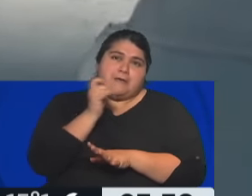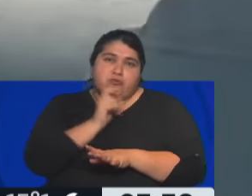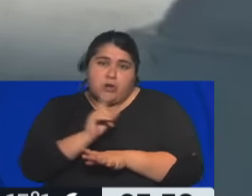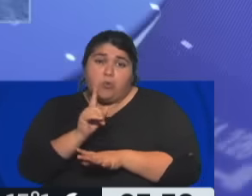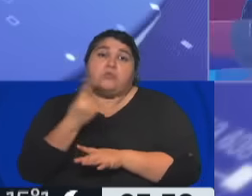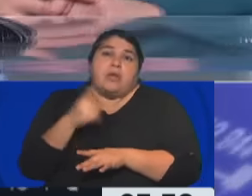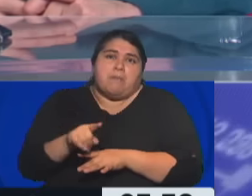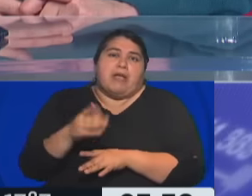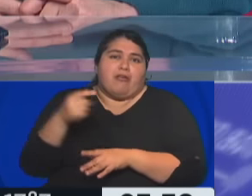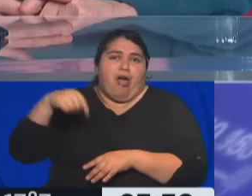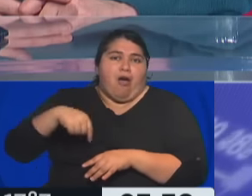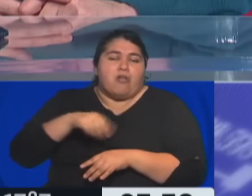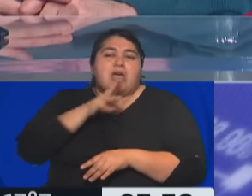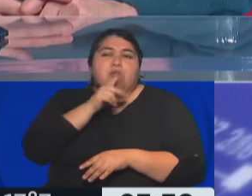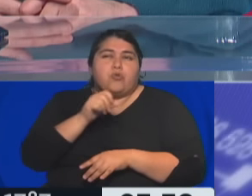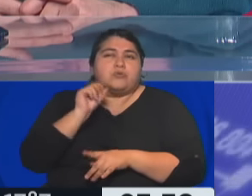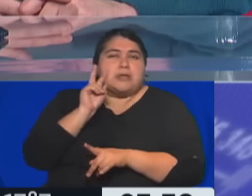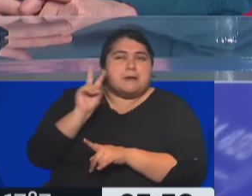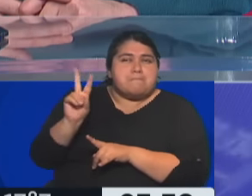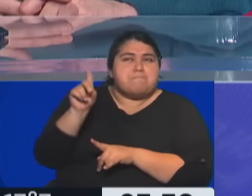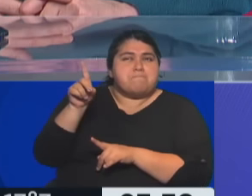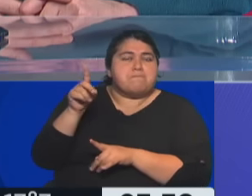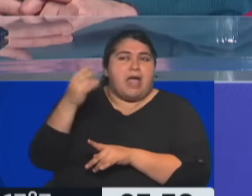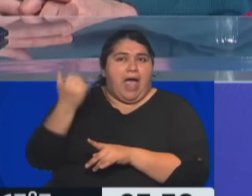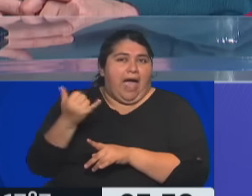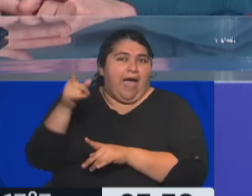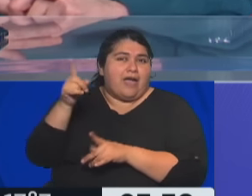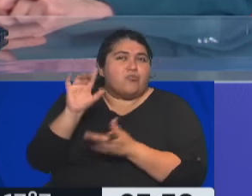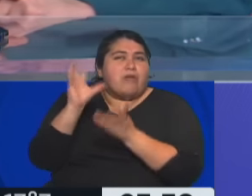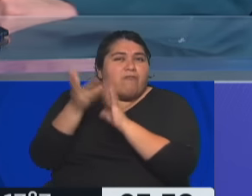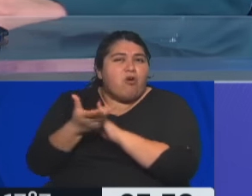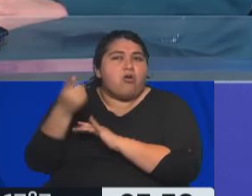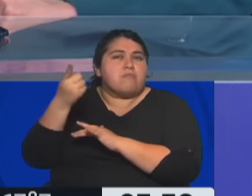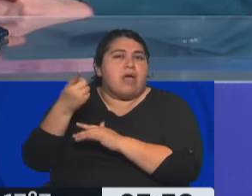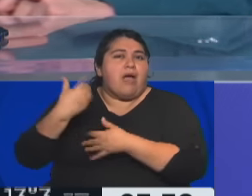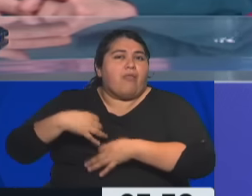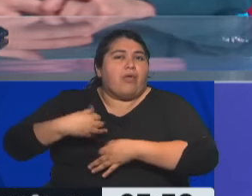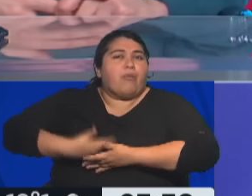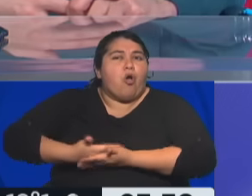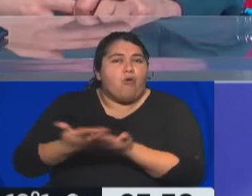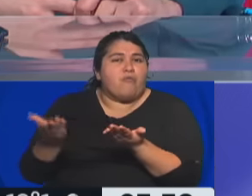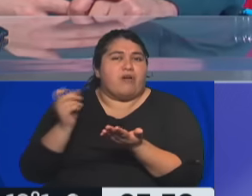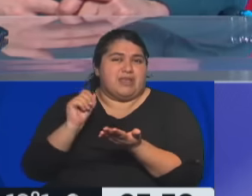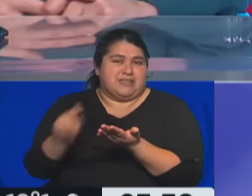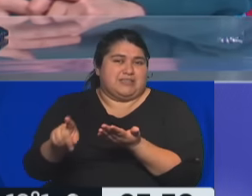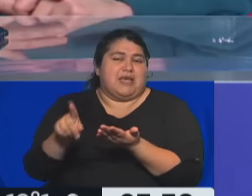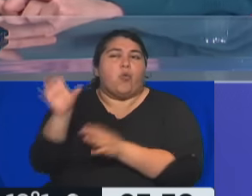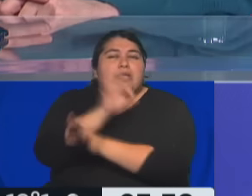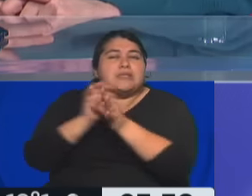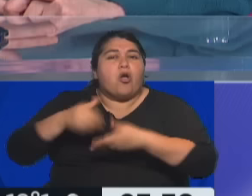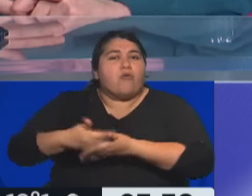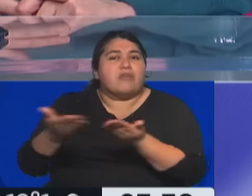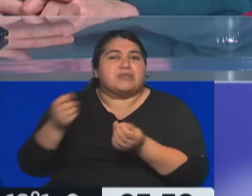hoy ellos tienen una narrativa que construir y que ofrecer a su propia población para